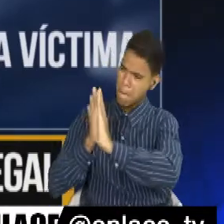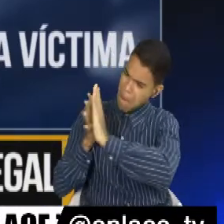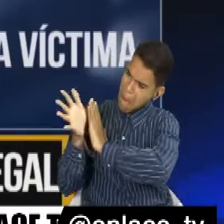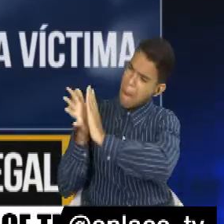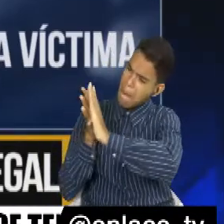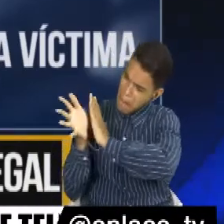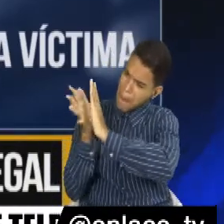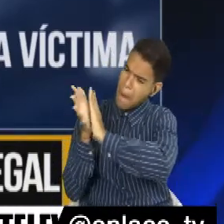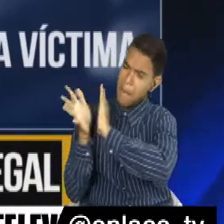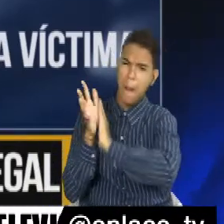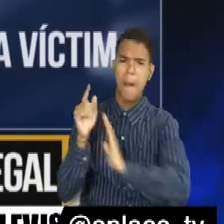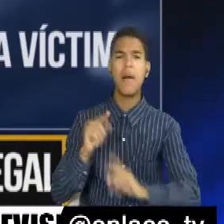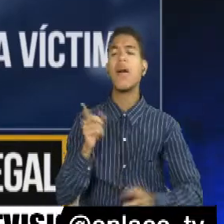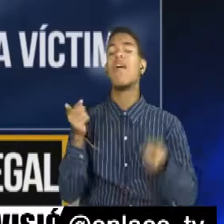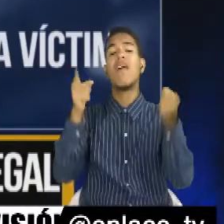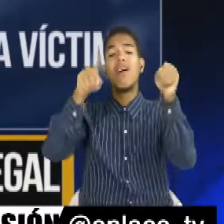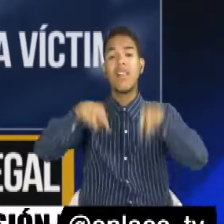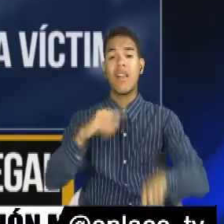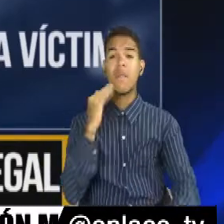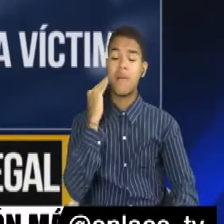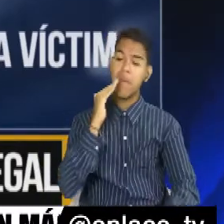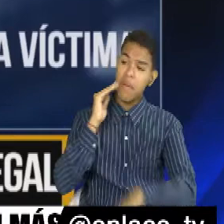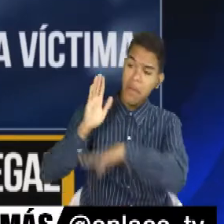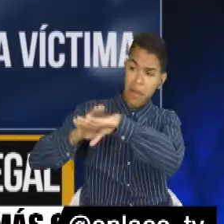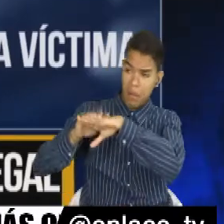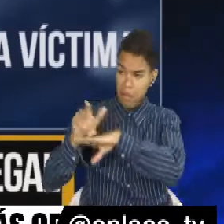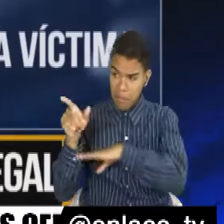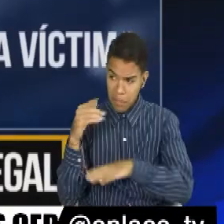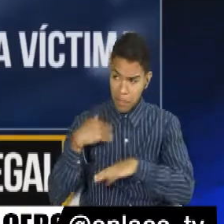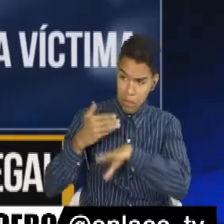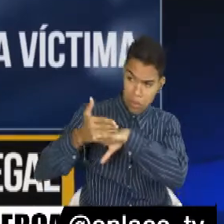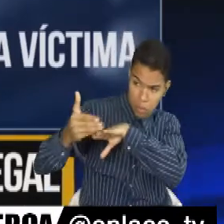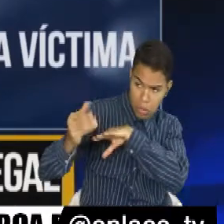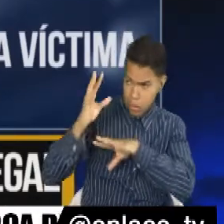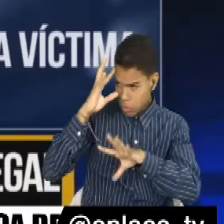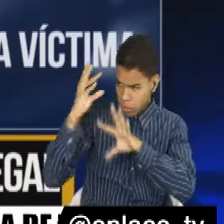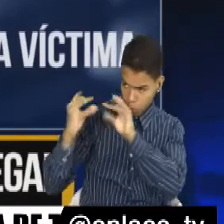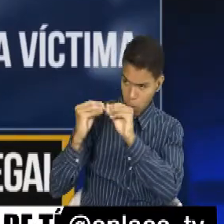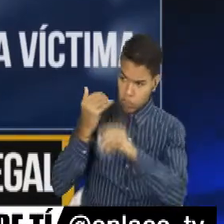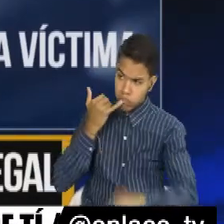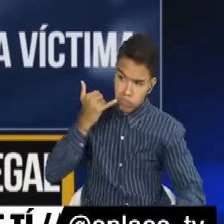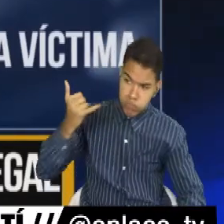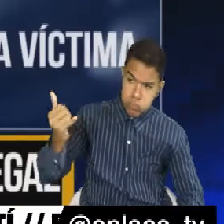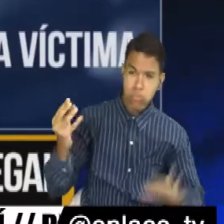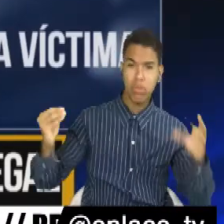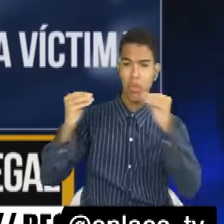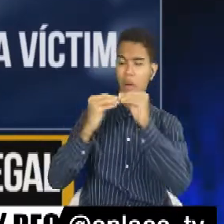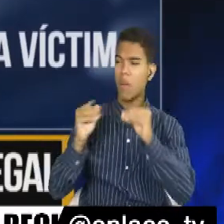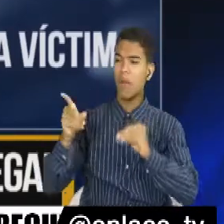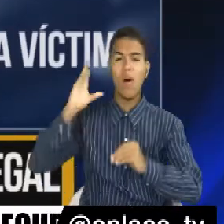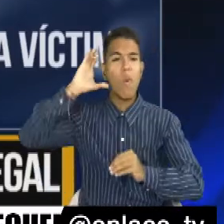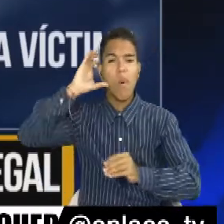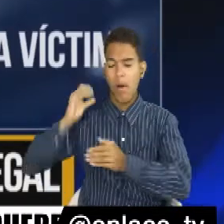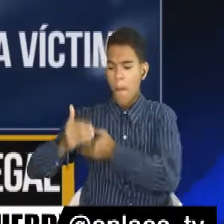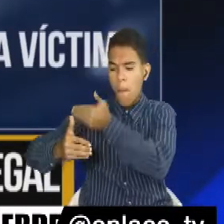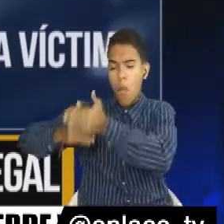También el policía de la ciudad también quiero llamarla como para informarle más, porque sabe que ellos ya llevan un proceso con